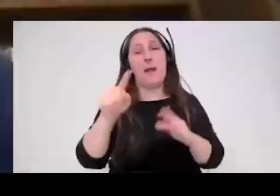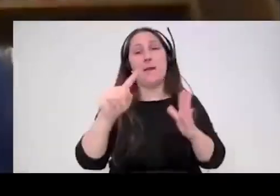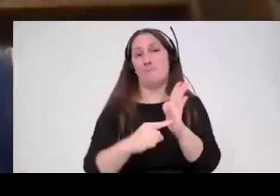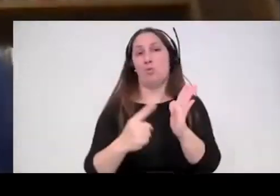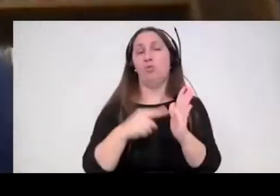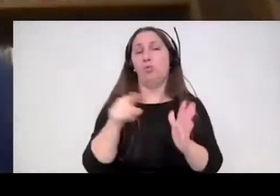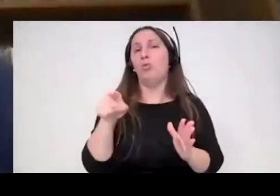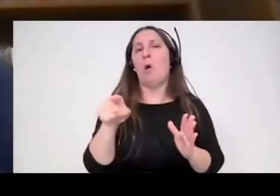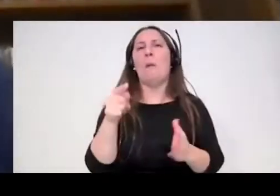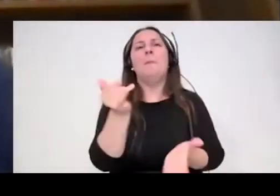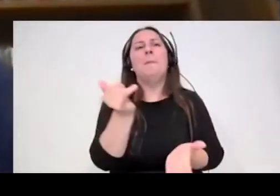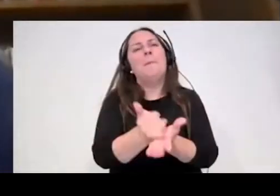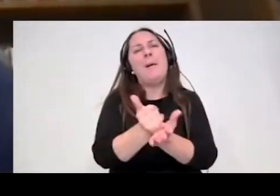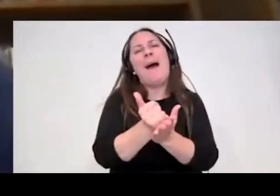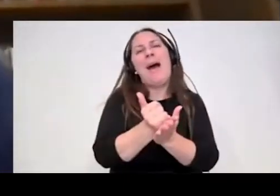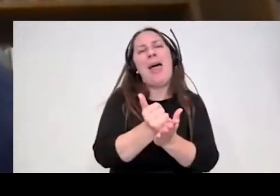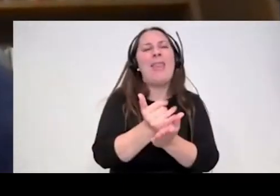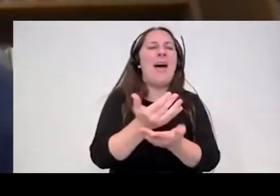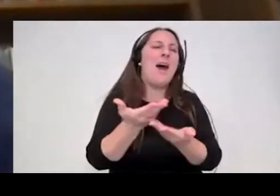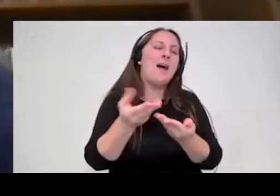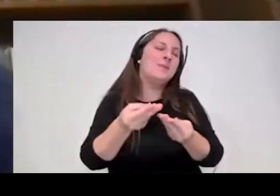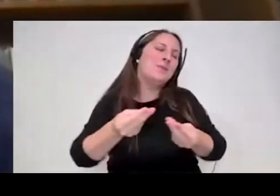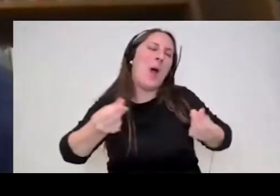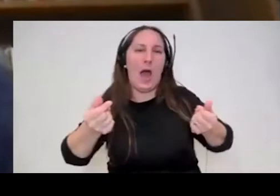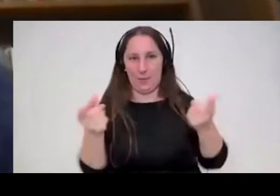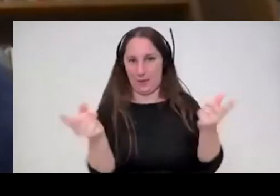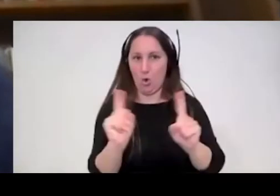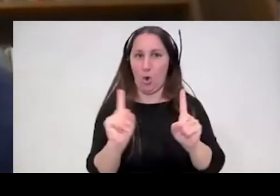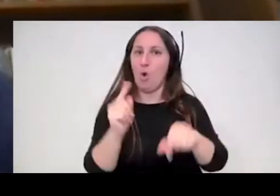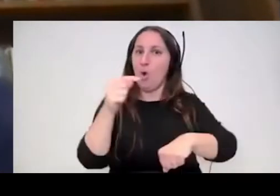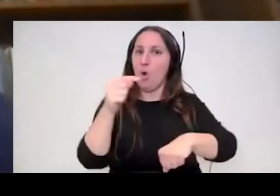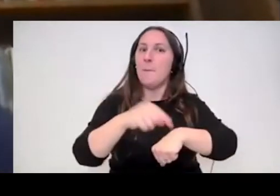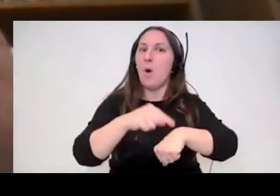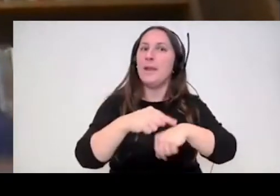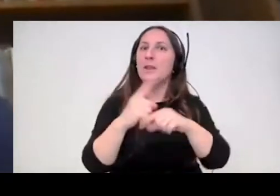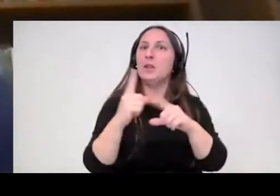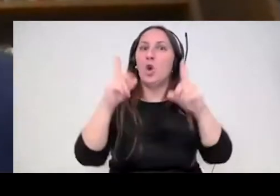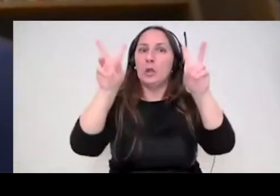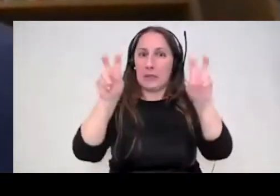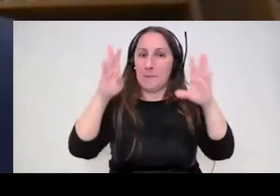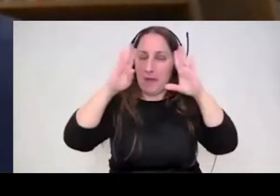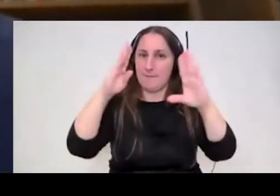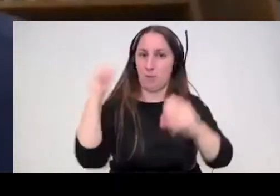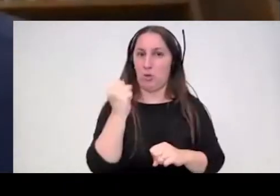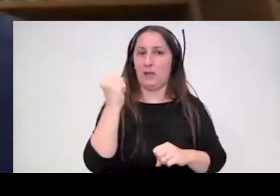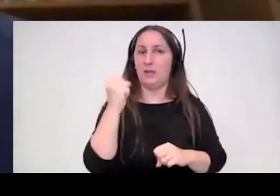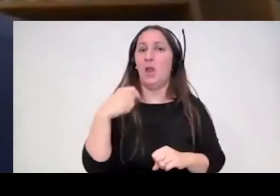son menores al momento de atender estas cuestiones. Entonces, nuestro